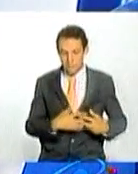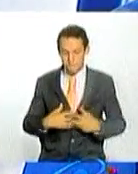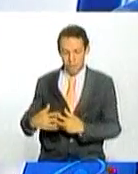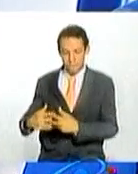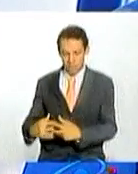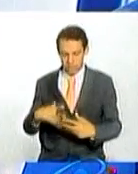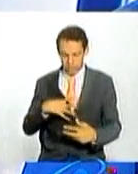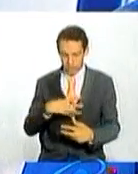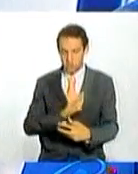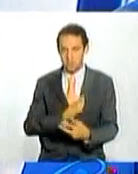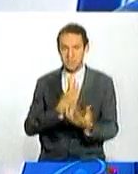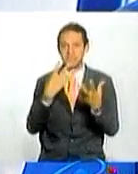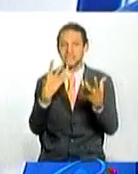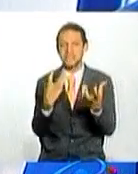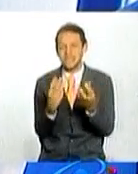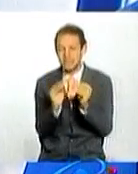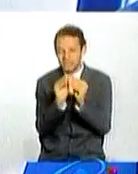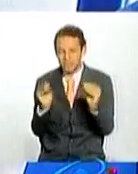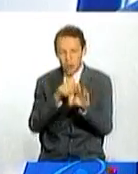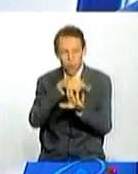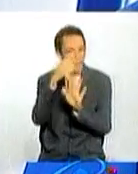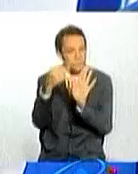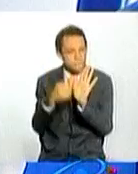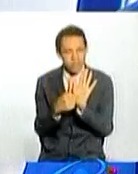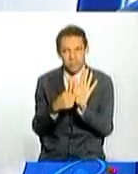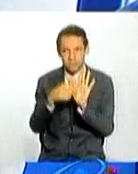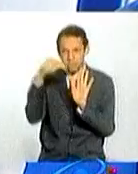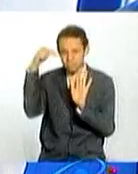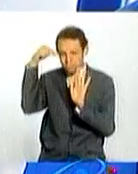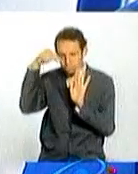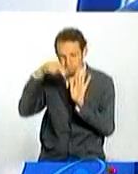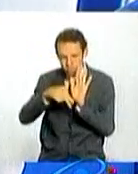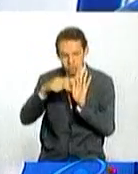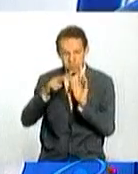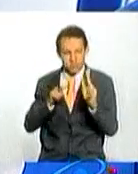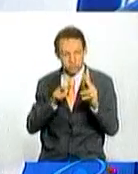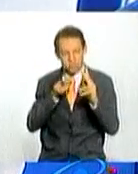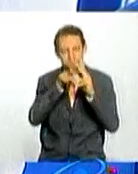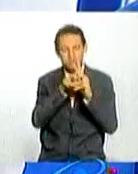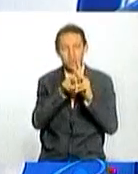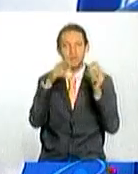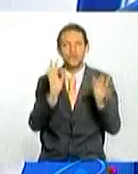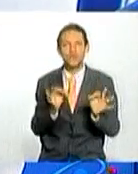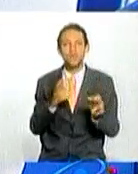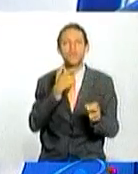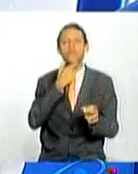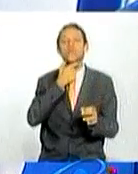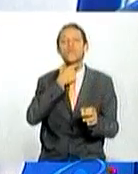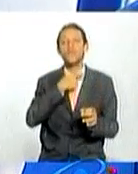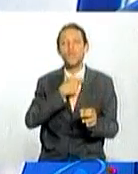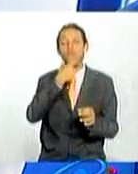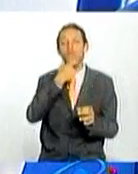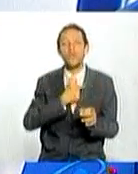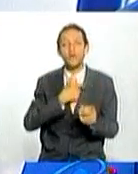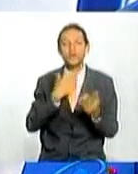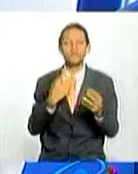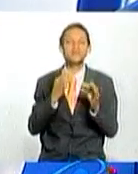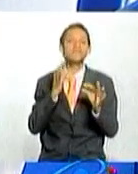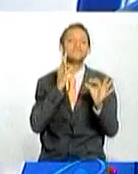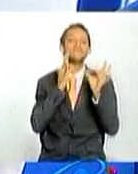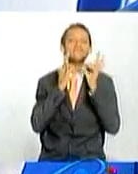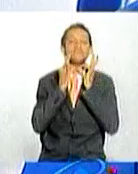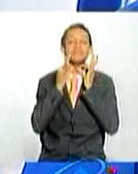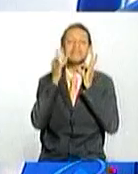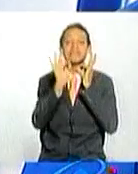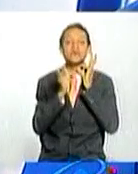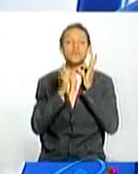que queremos es hacer un barrido ecográfico, un estudio desde el cuello, empezando por la glándula tiroides, los